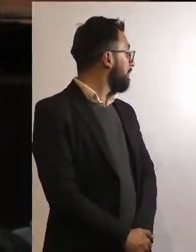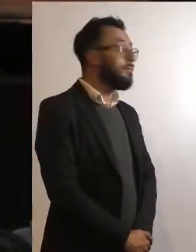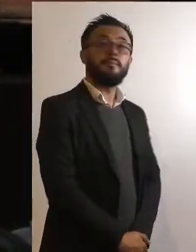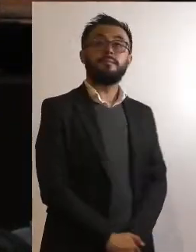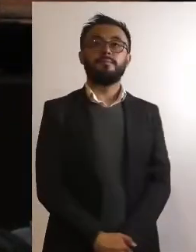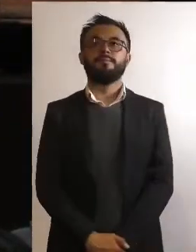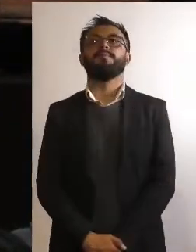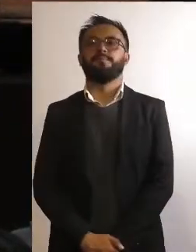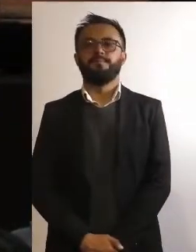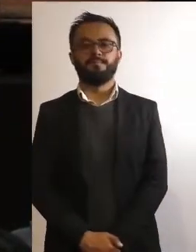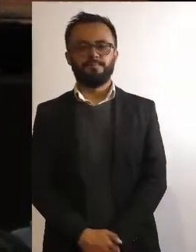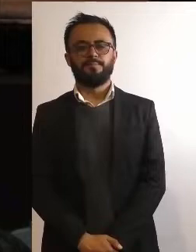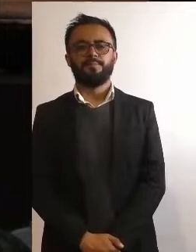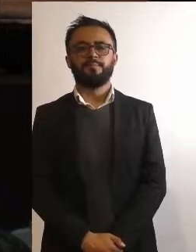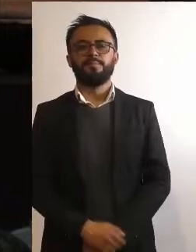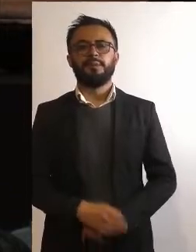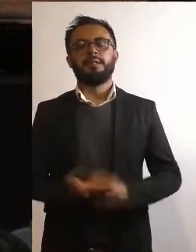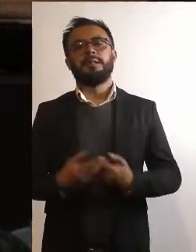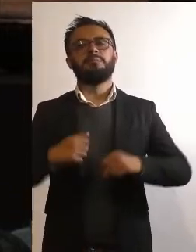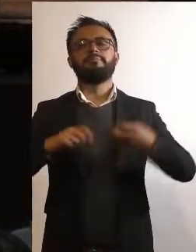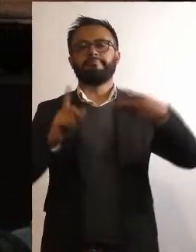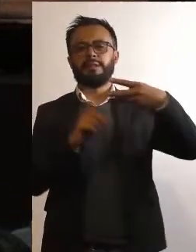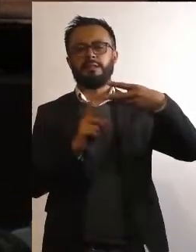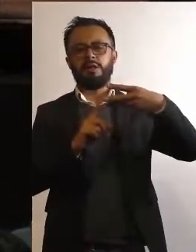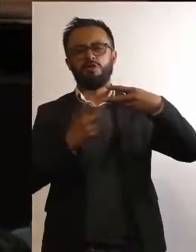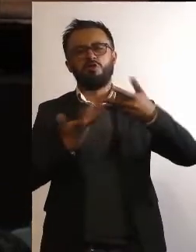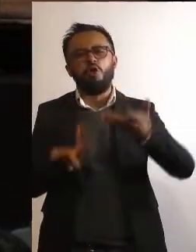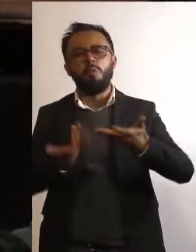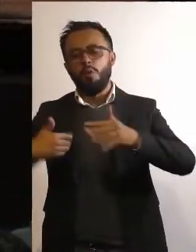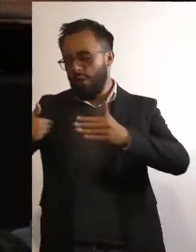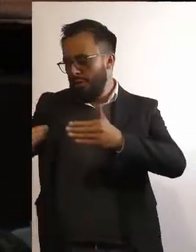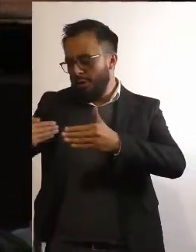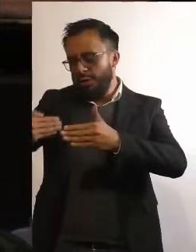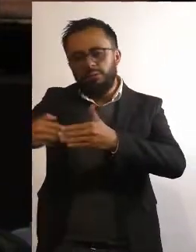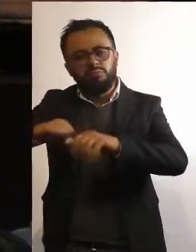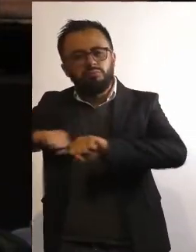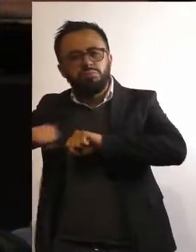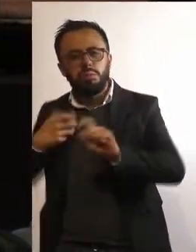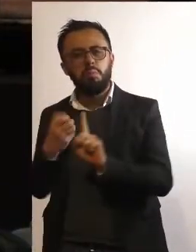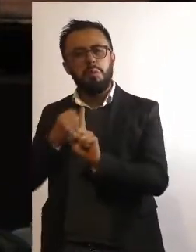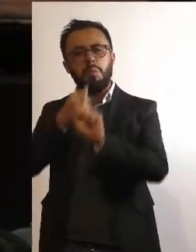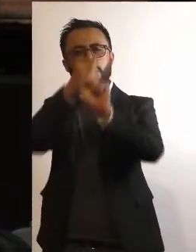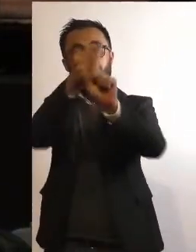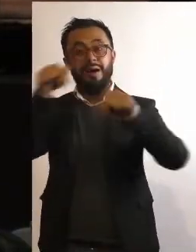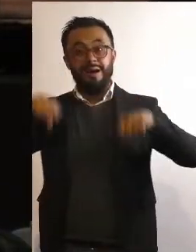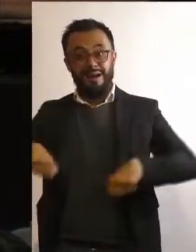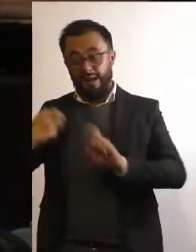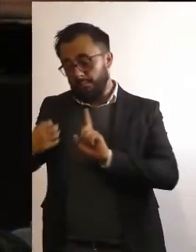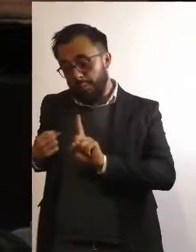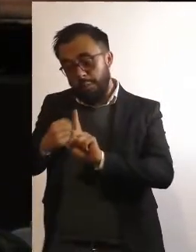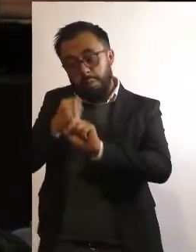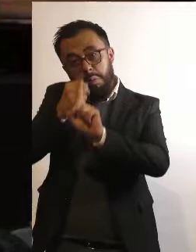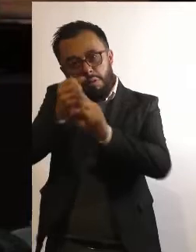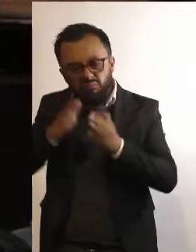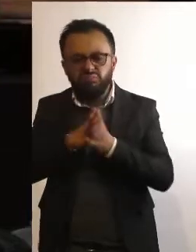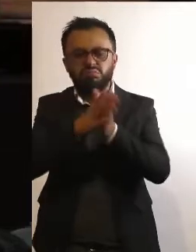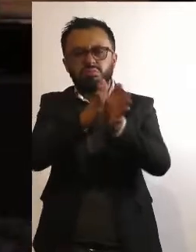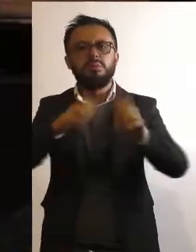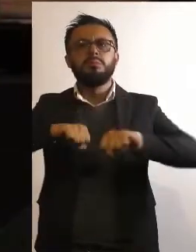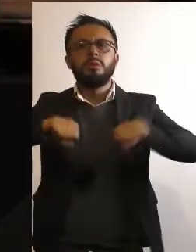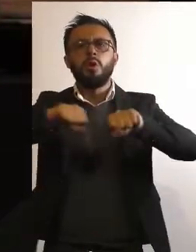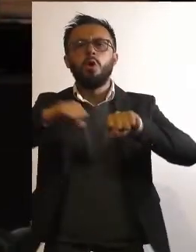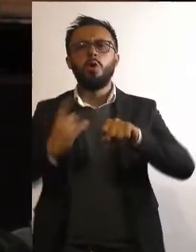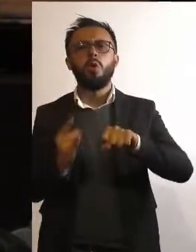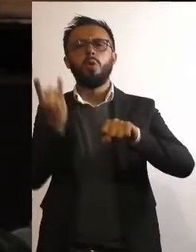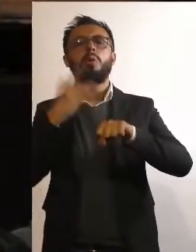de cuentas. Antes me voy a permitir recordarles que el acto de rendir cuentas viene de los principios establecidos en